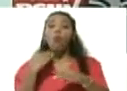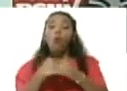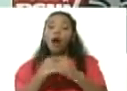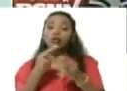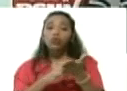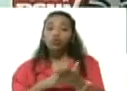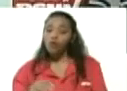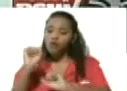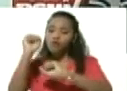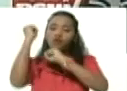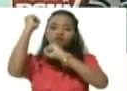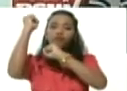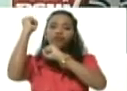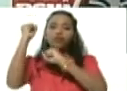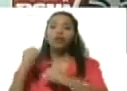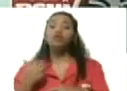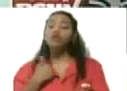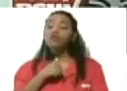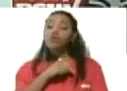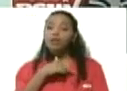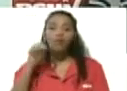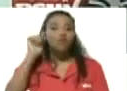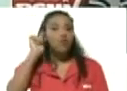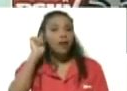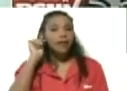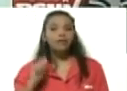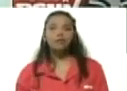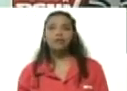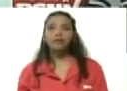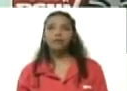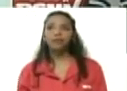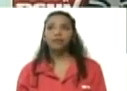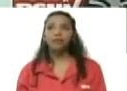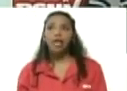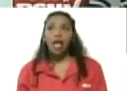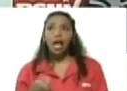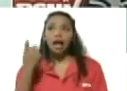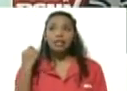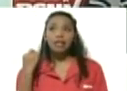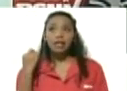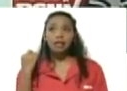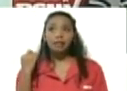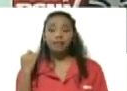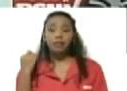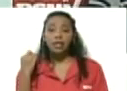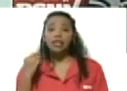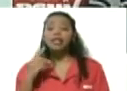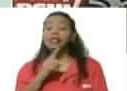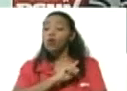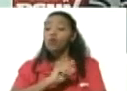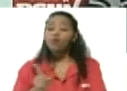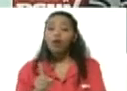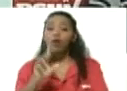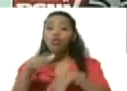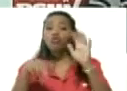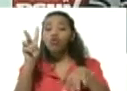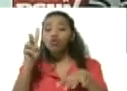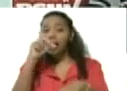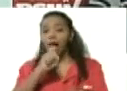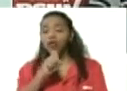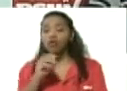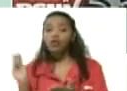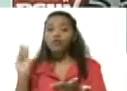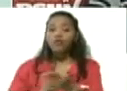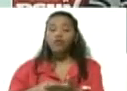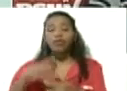de victoria. Nuestras mujeres. Ayer, por cierto, se cumplieron 12 años de la instalación del Congreso